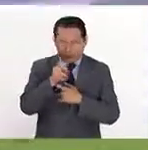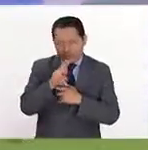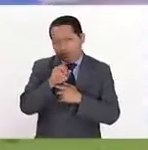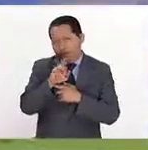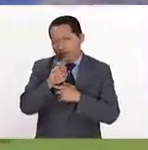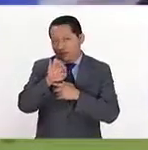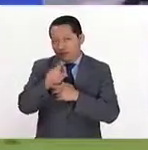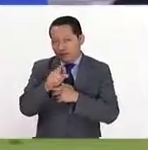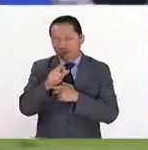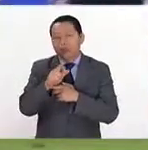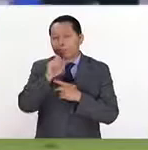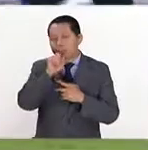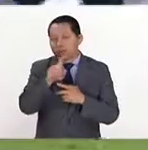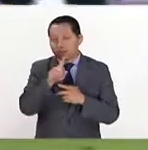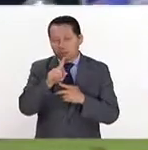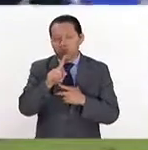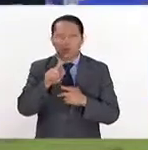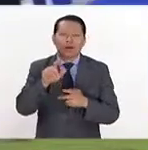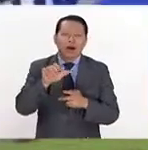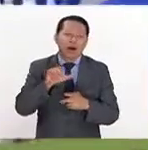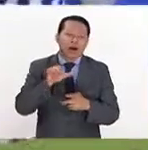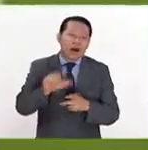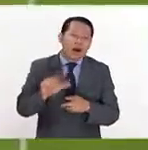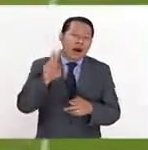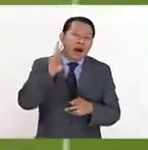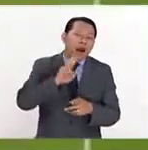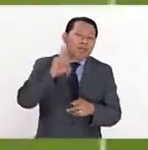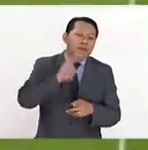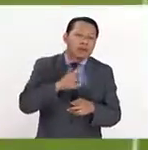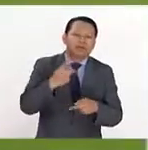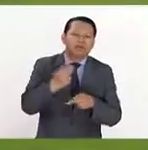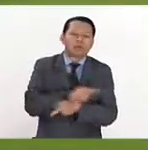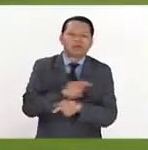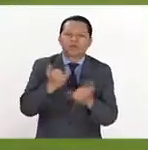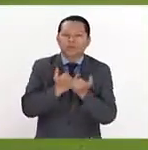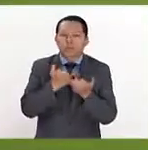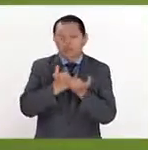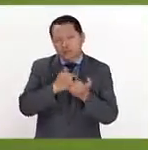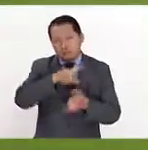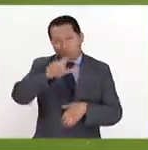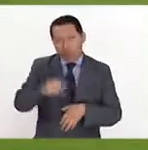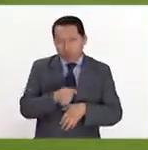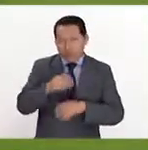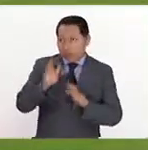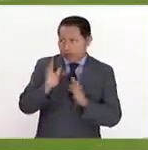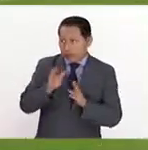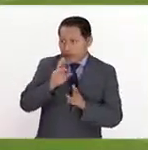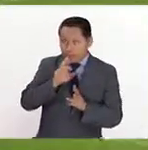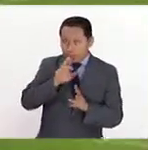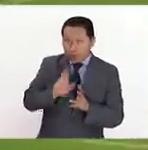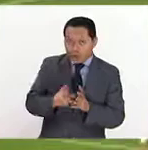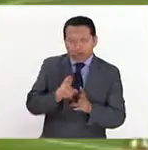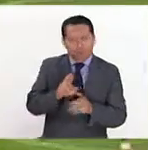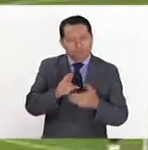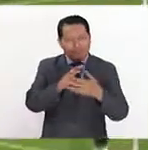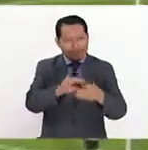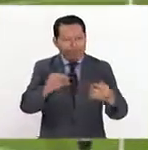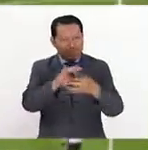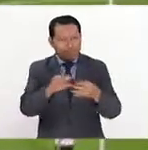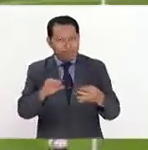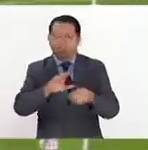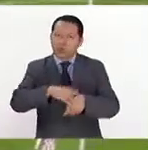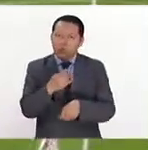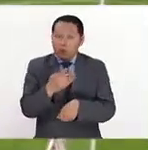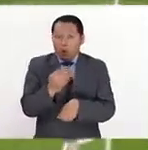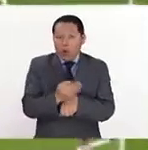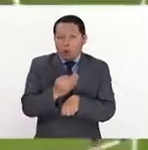Lozano, al del Irving Wonderberg. Pero vamos a ver qué sucede. Les mantenemos al tanto de lo que pasa con uno de los mejores futbolistas mexicanos al